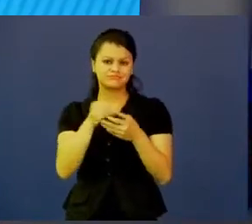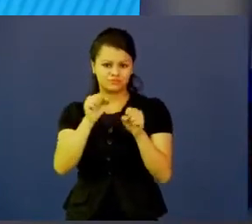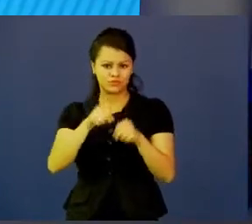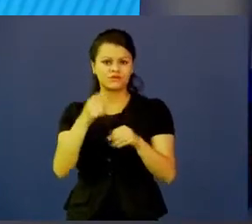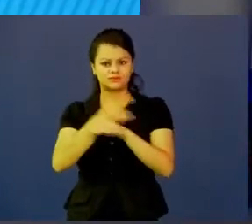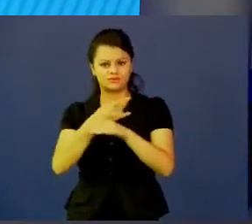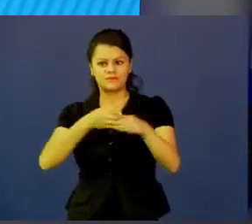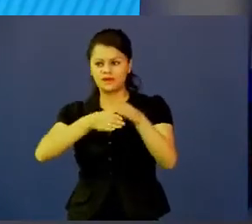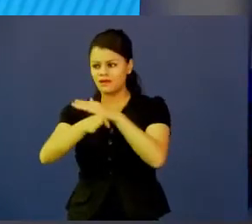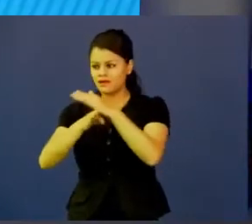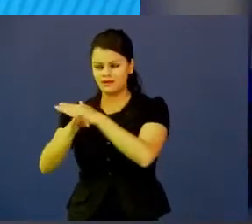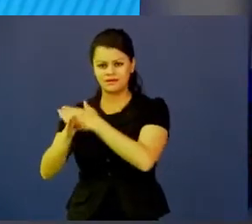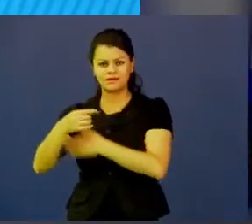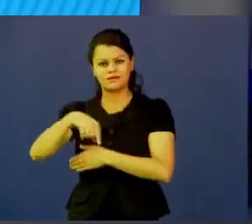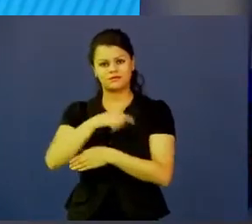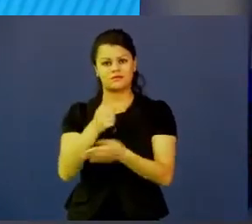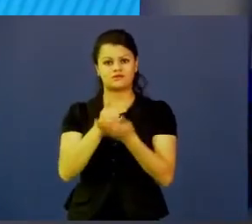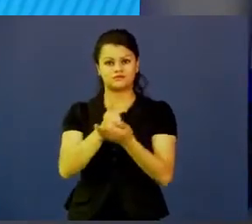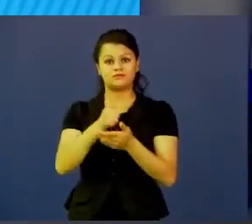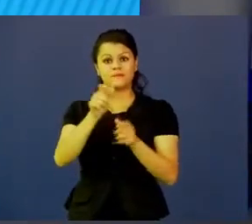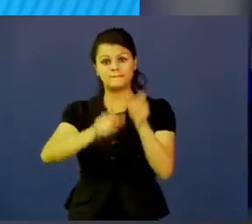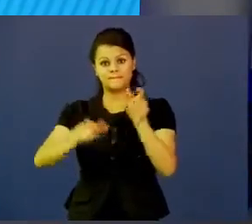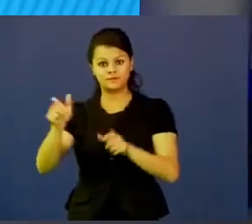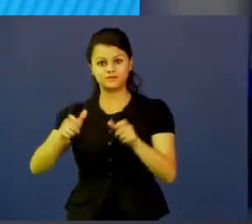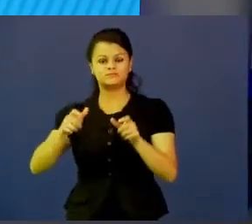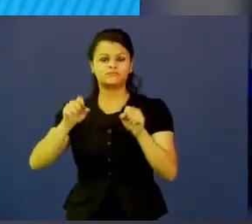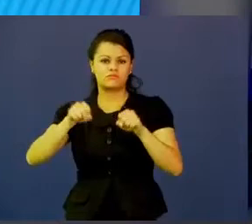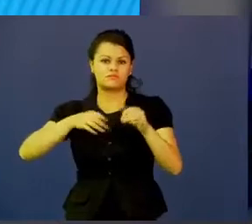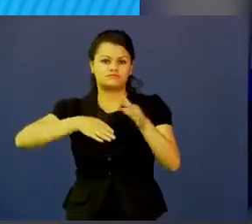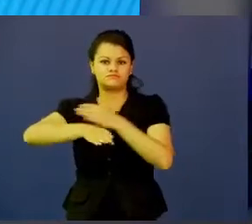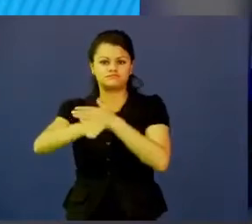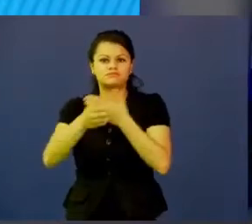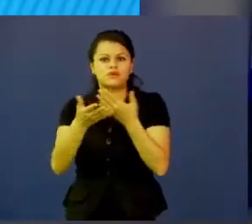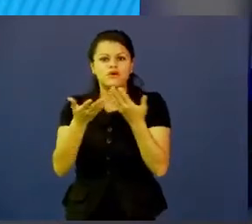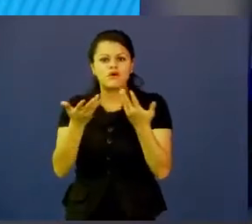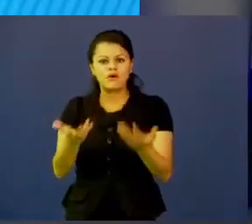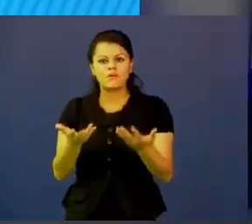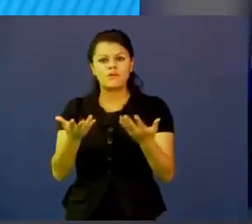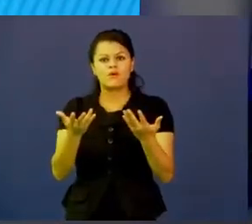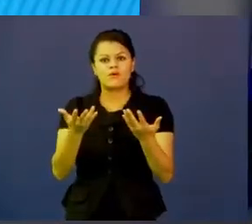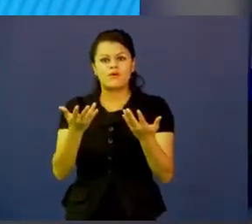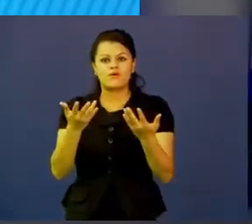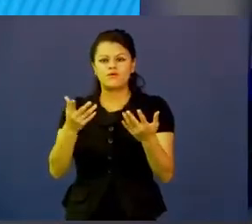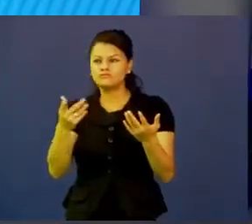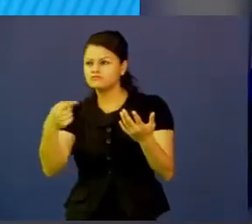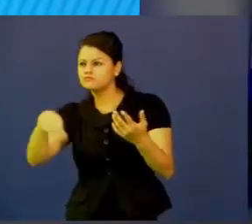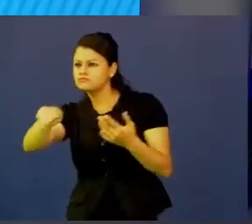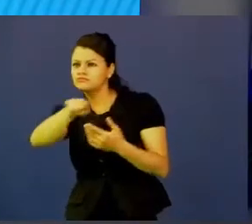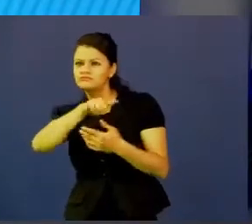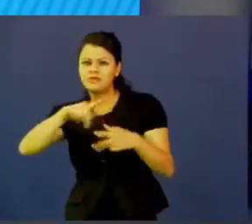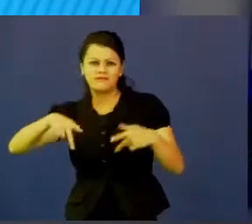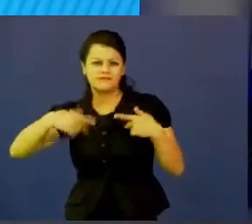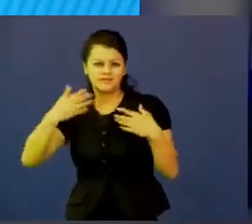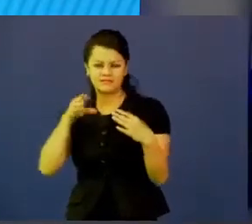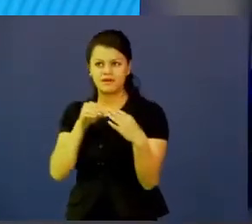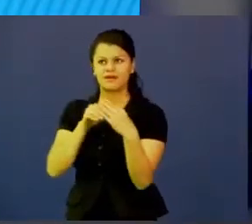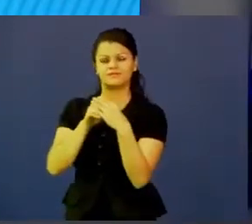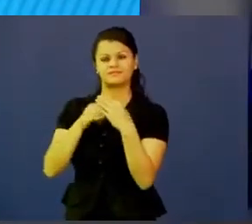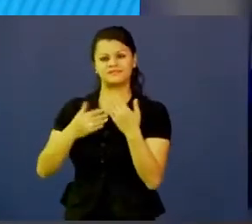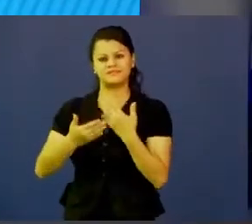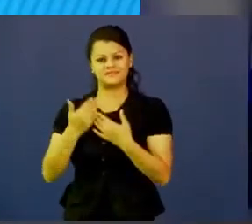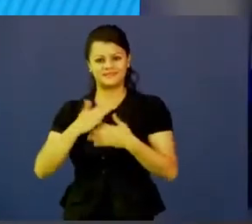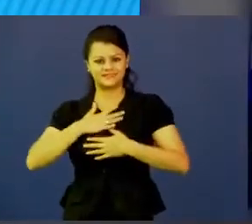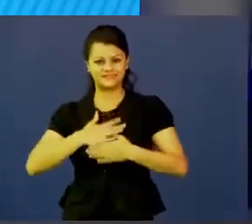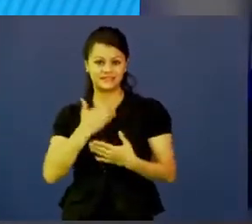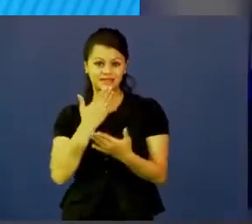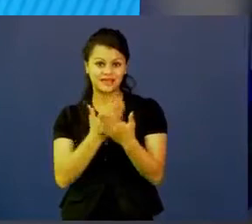accesibilidad, los que les permiten a estas personas introducirse a la vida con más normalidad. Entonces, ese tipo de datos, de